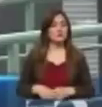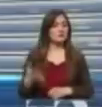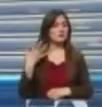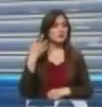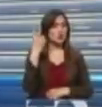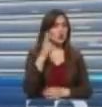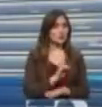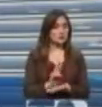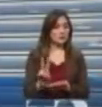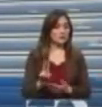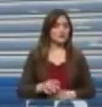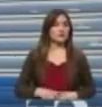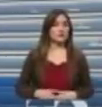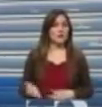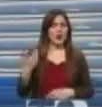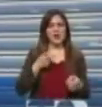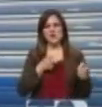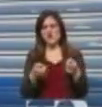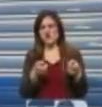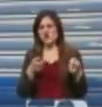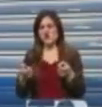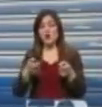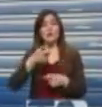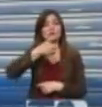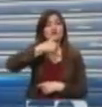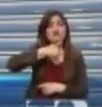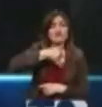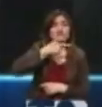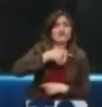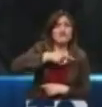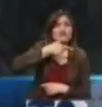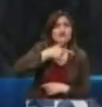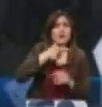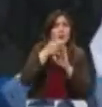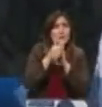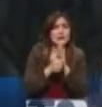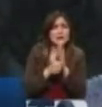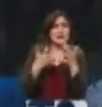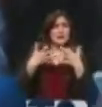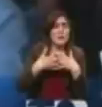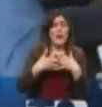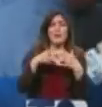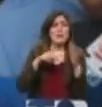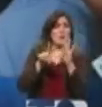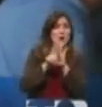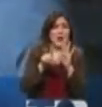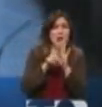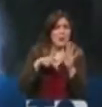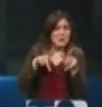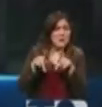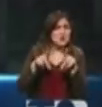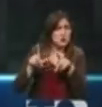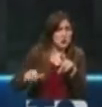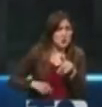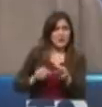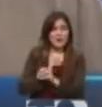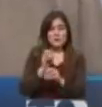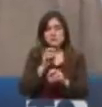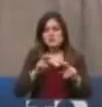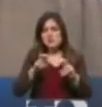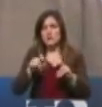hace dos semanas, luego de un operativo de licor artesanal en el cual procedieron a solicitar los permisos de funcionamiento del presente